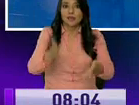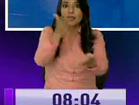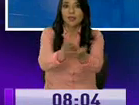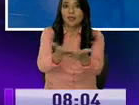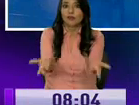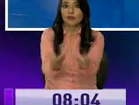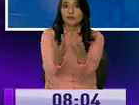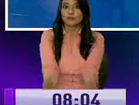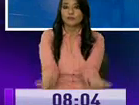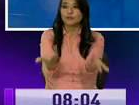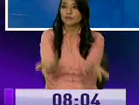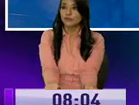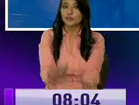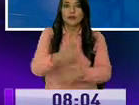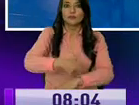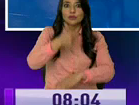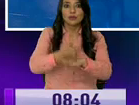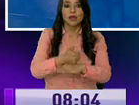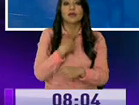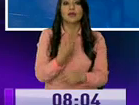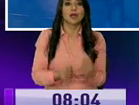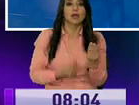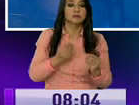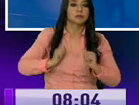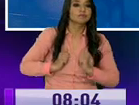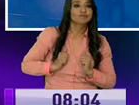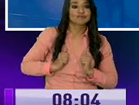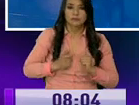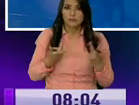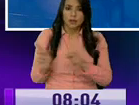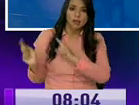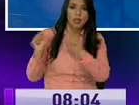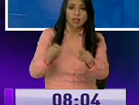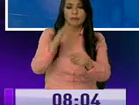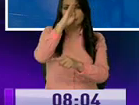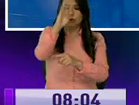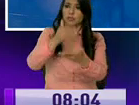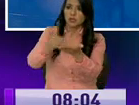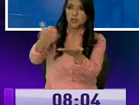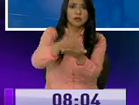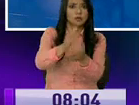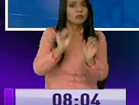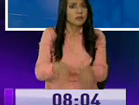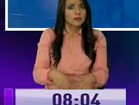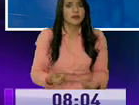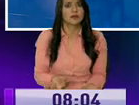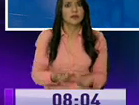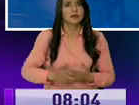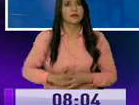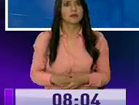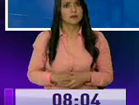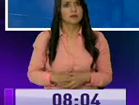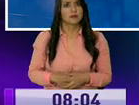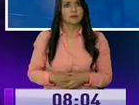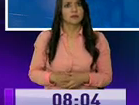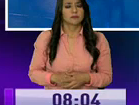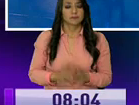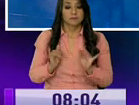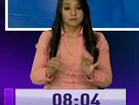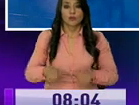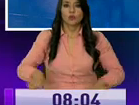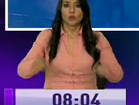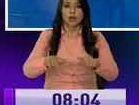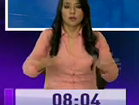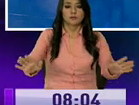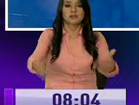orden? Exactamente. Claro, esperan. Policía Hay que Nacional. Movilizar también a la Policía Orbe. Nacional para que precisamente en estos